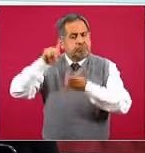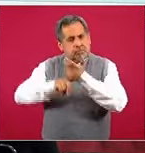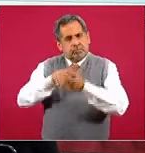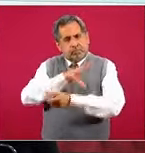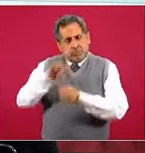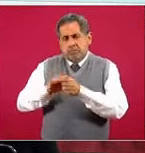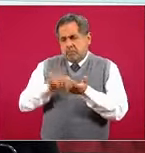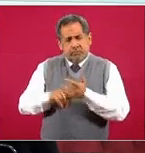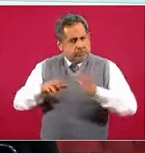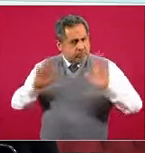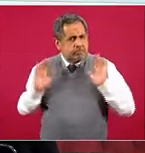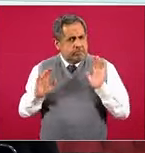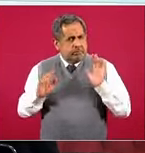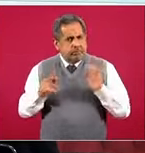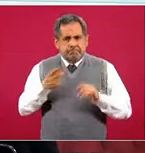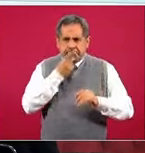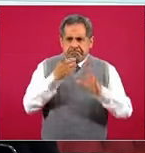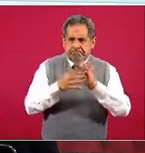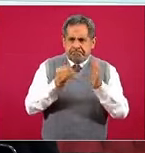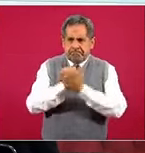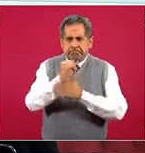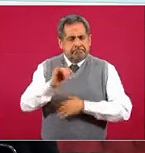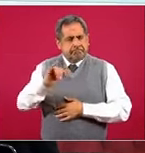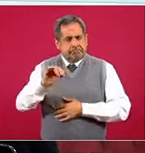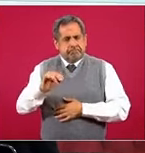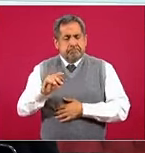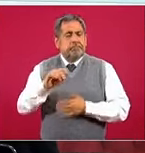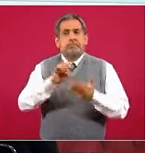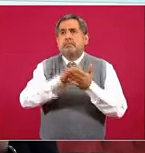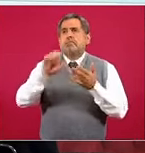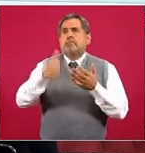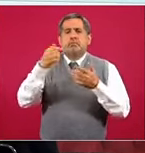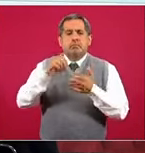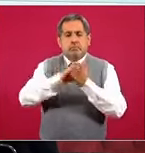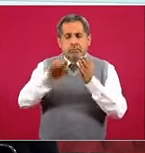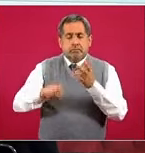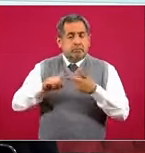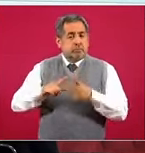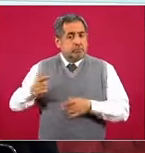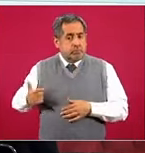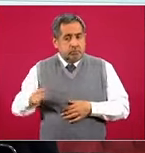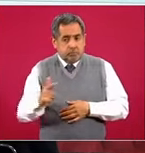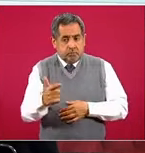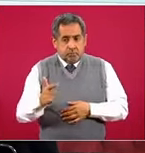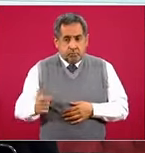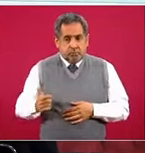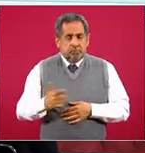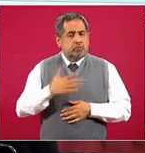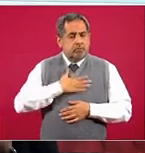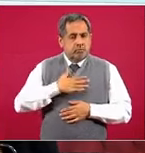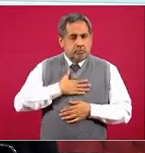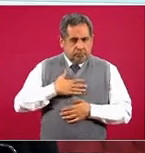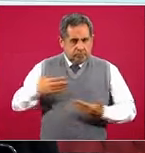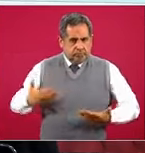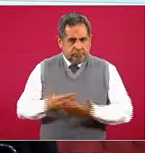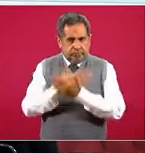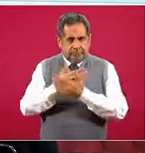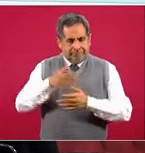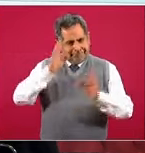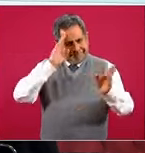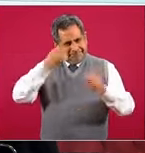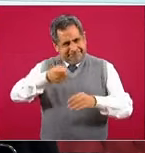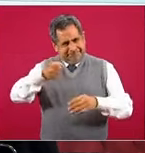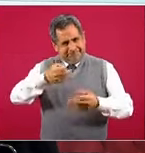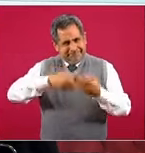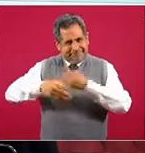de los estados. Para decir, sí, otro ejemplo, Guanajuato, mi estado natal, le mando un saludo